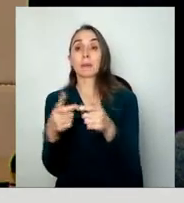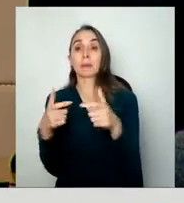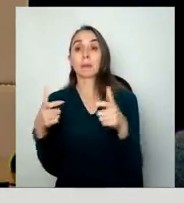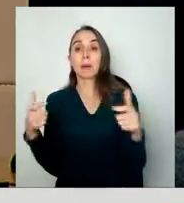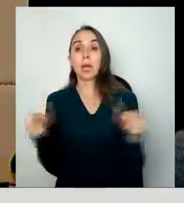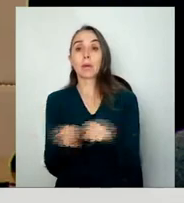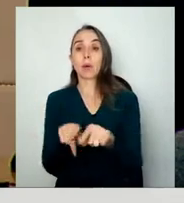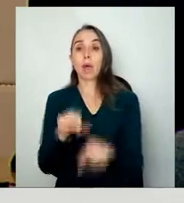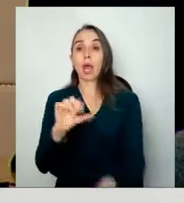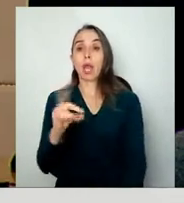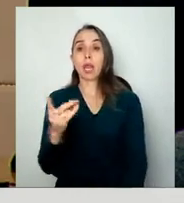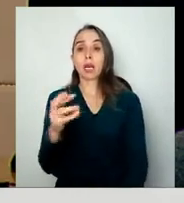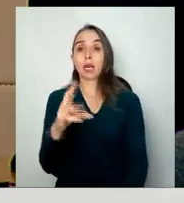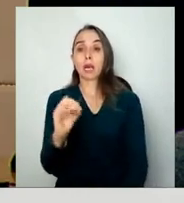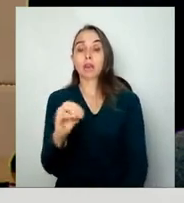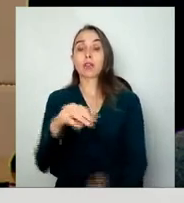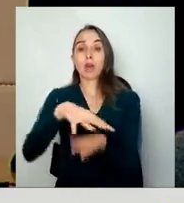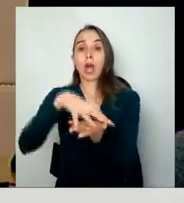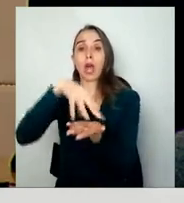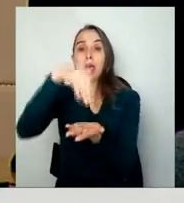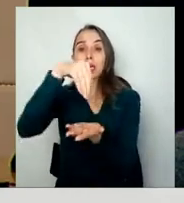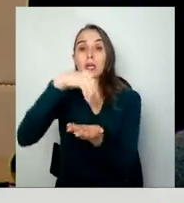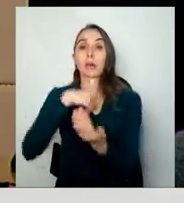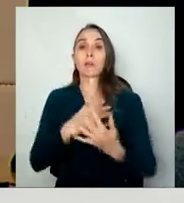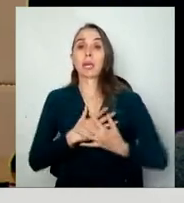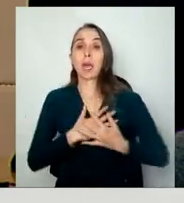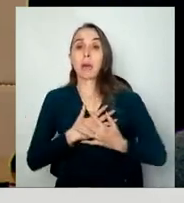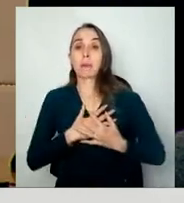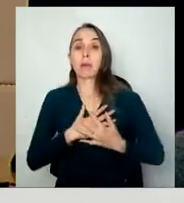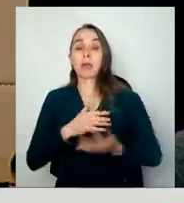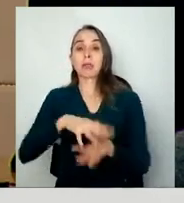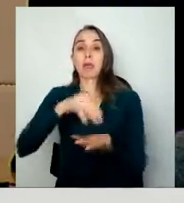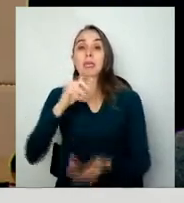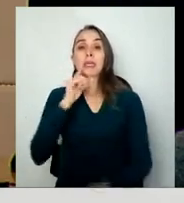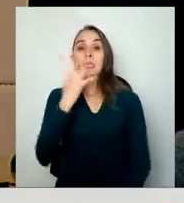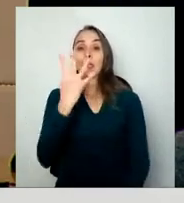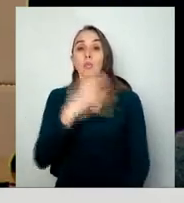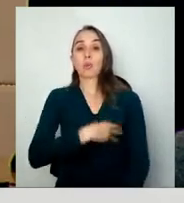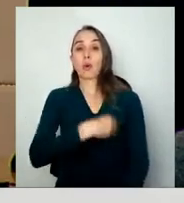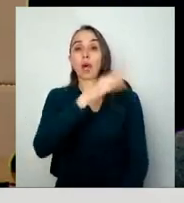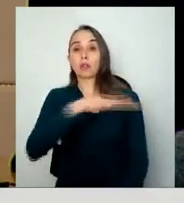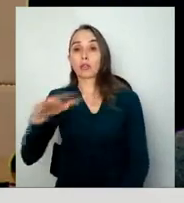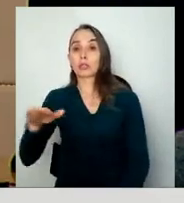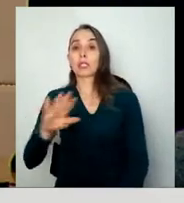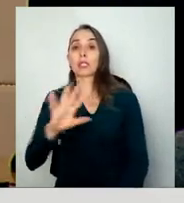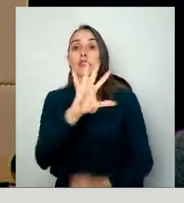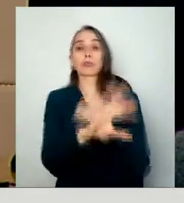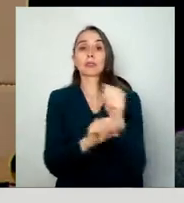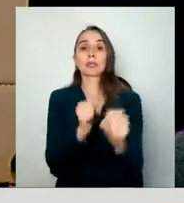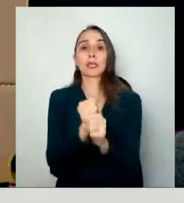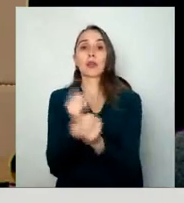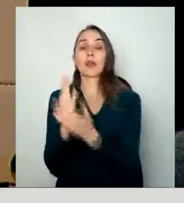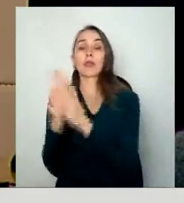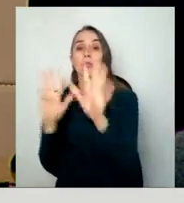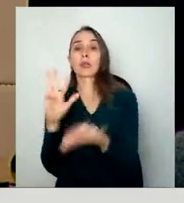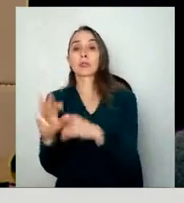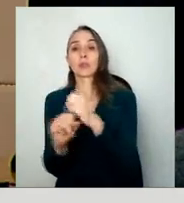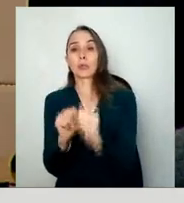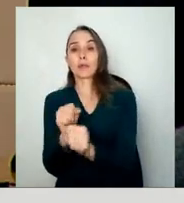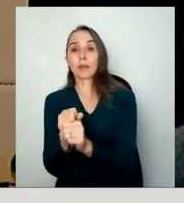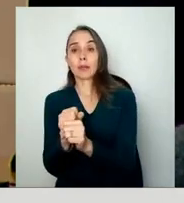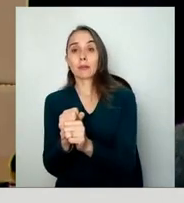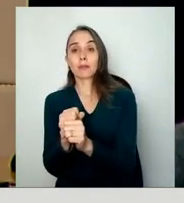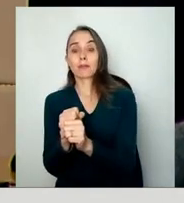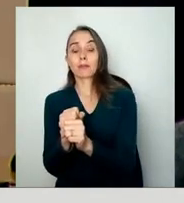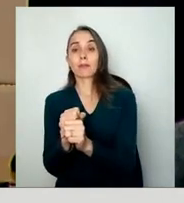Alejandro de arica de mi amada arica padre de cuatro hijos entre cinco y diecinueve años que nos escribió